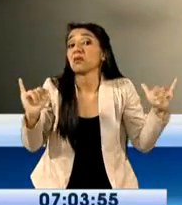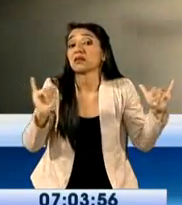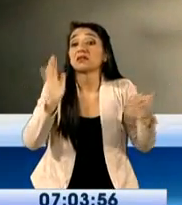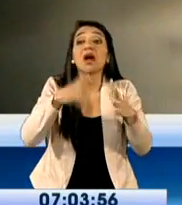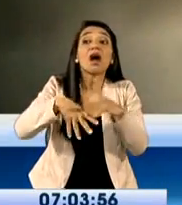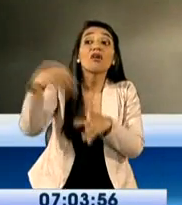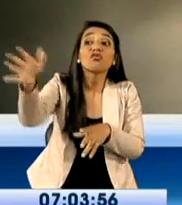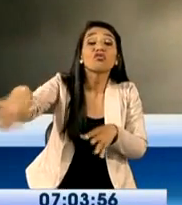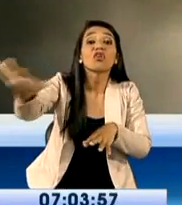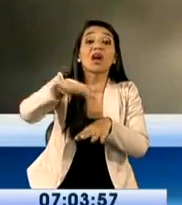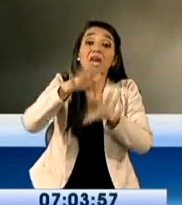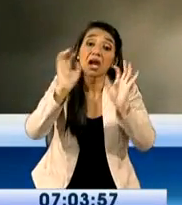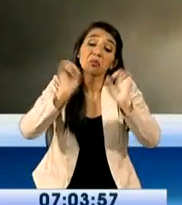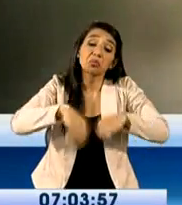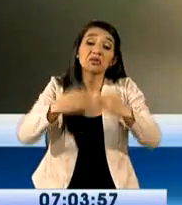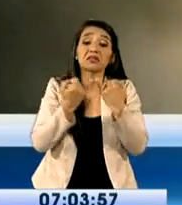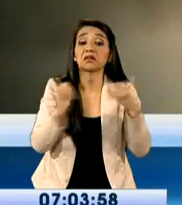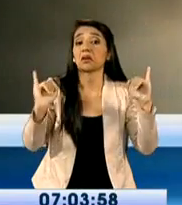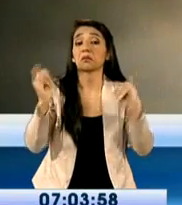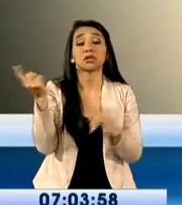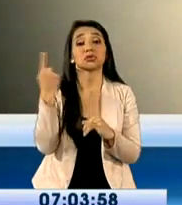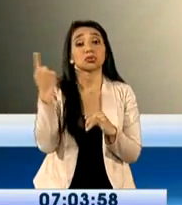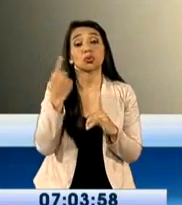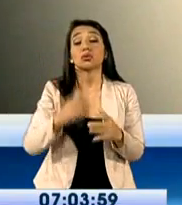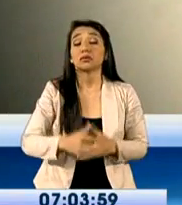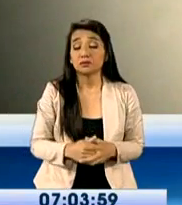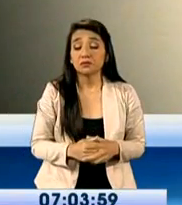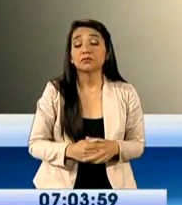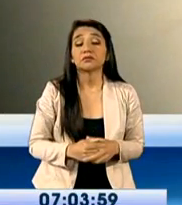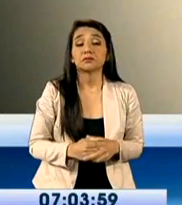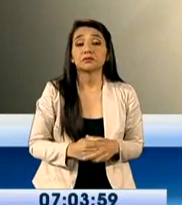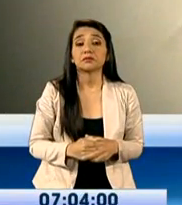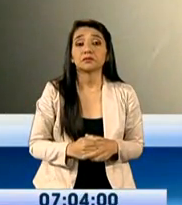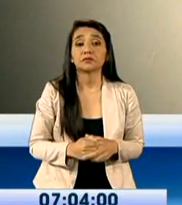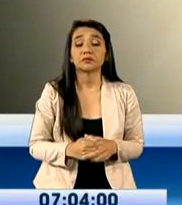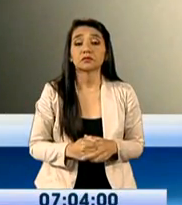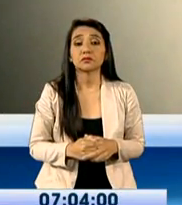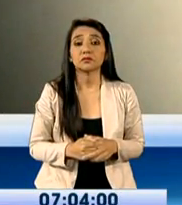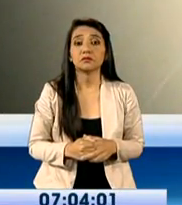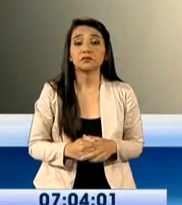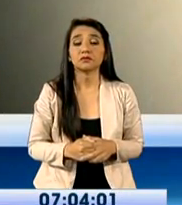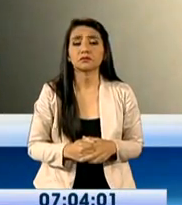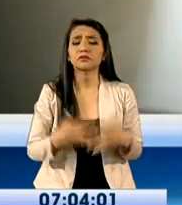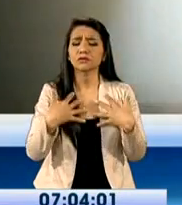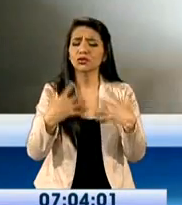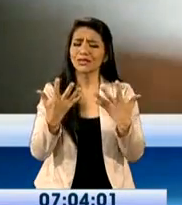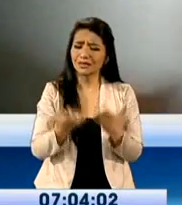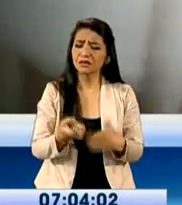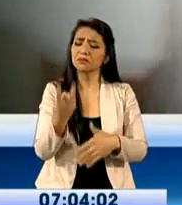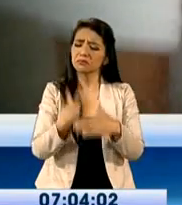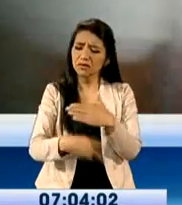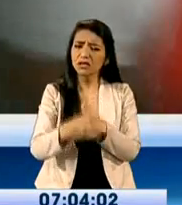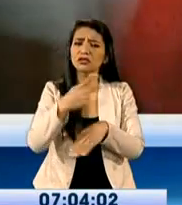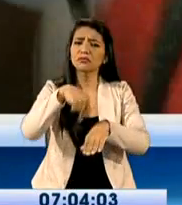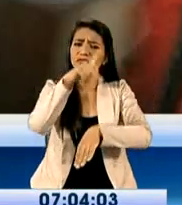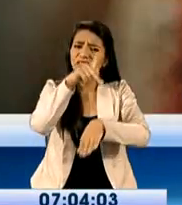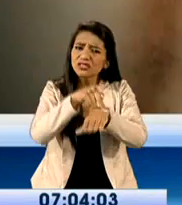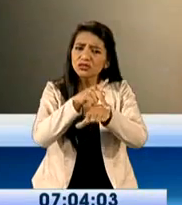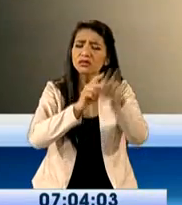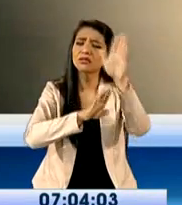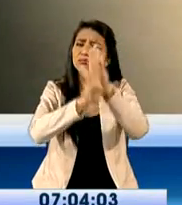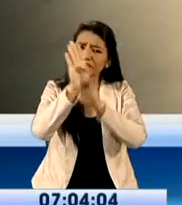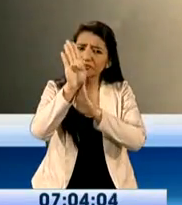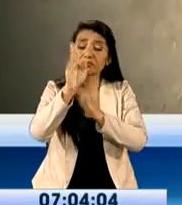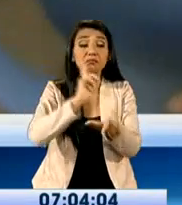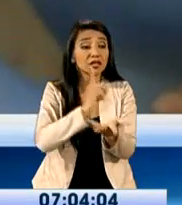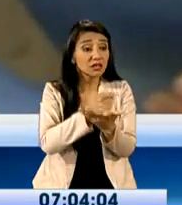está la sociedad en el mismo sitio. Que sea un profesional, que salgas adelante, te lo he dicho, ¿no es